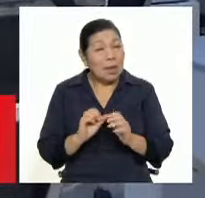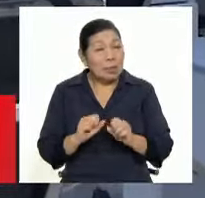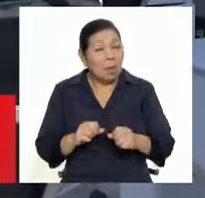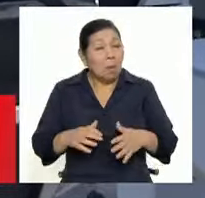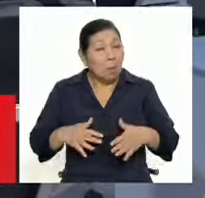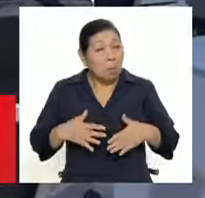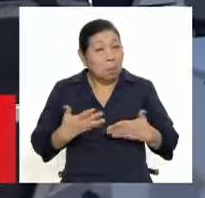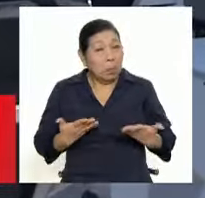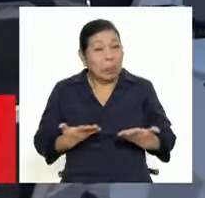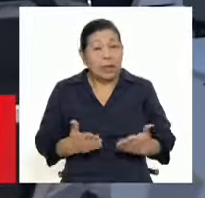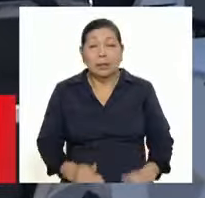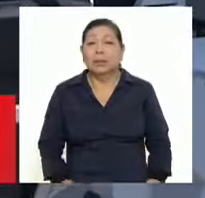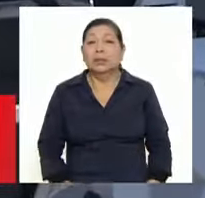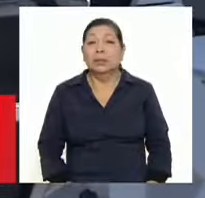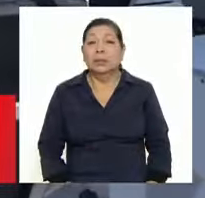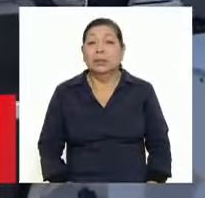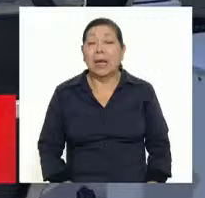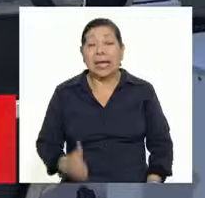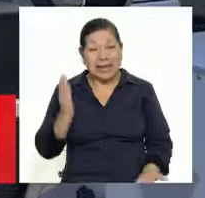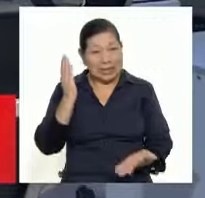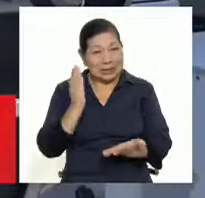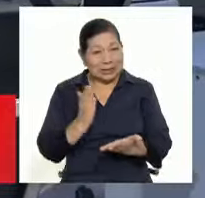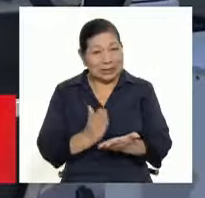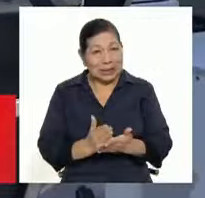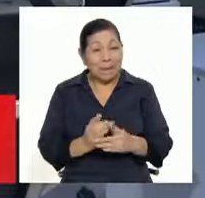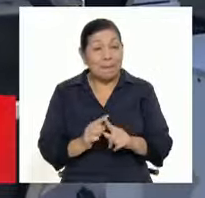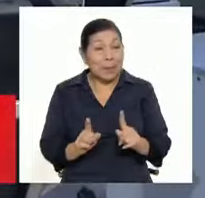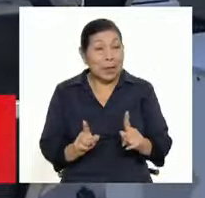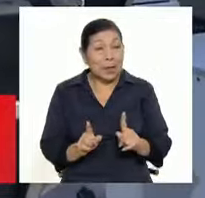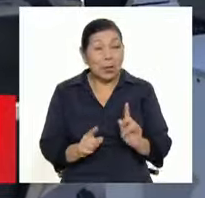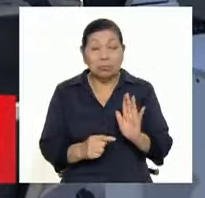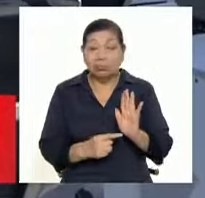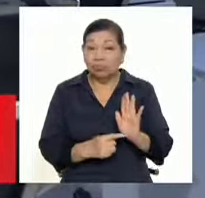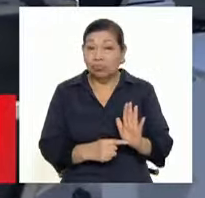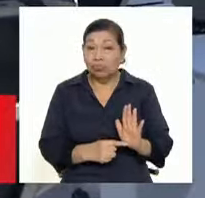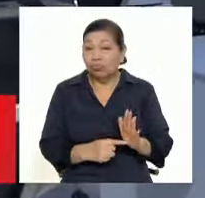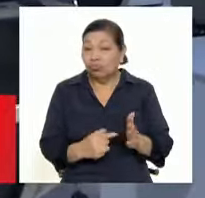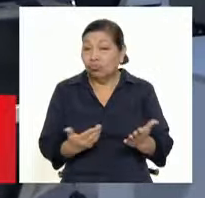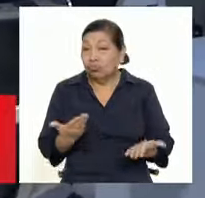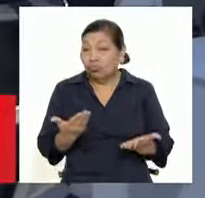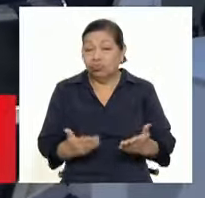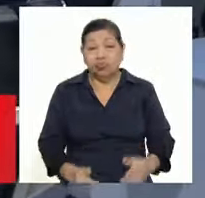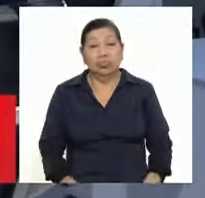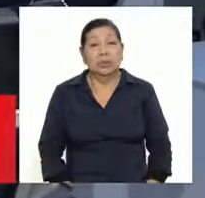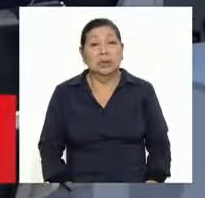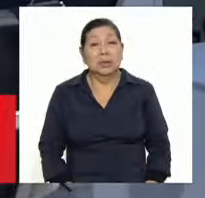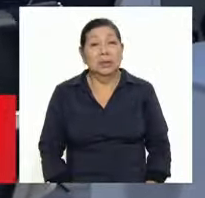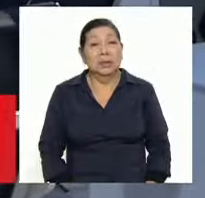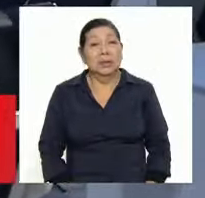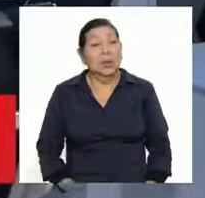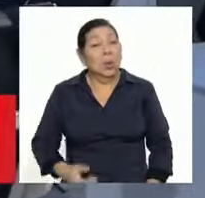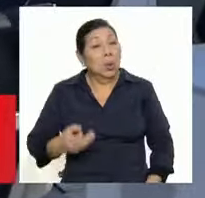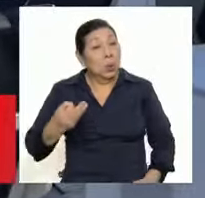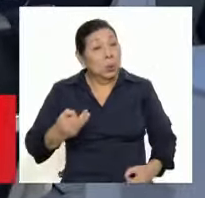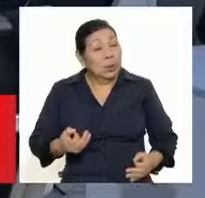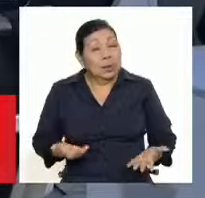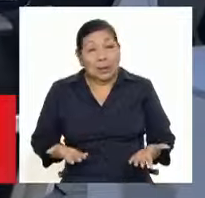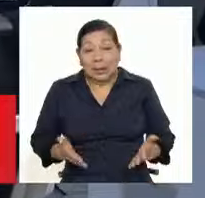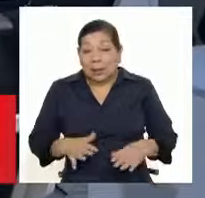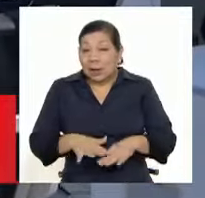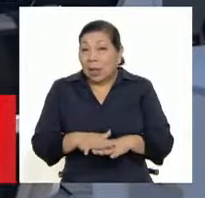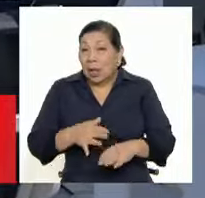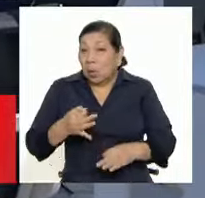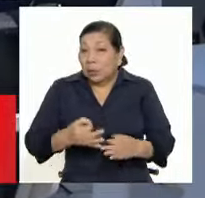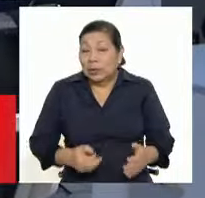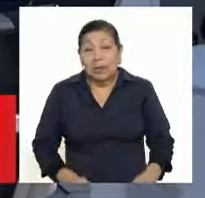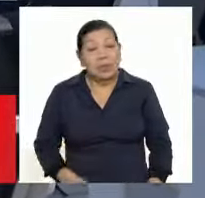puedan ser más sancionados. Pero al parecer algunas autoridades judiciales, en este caso administradores de